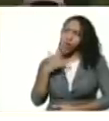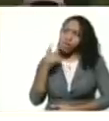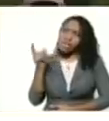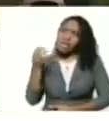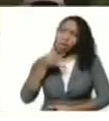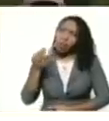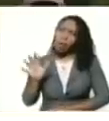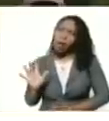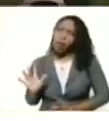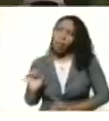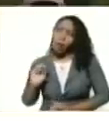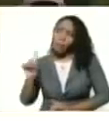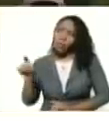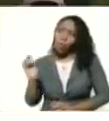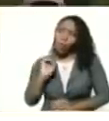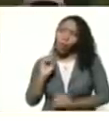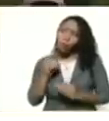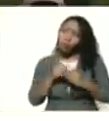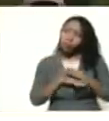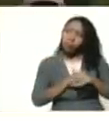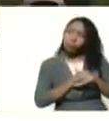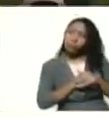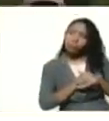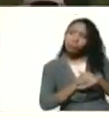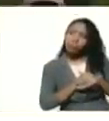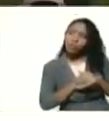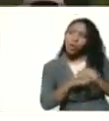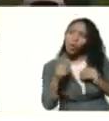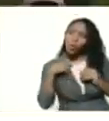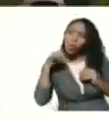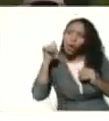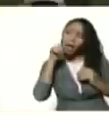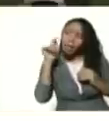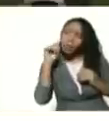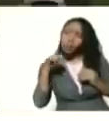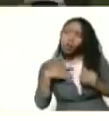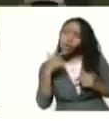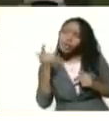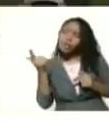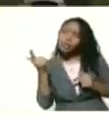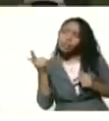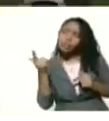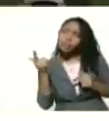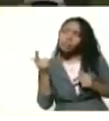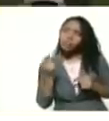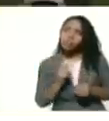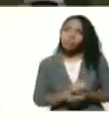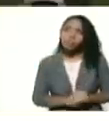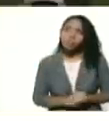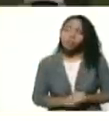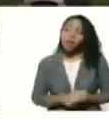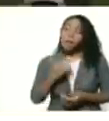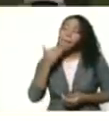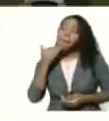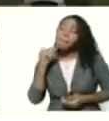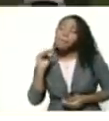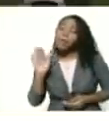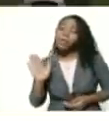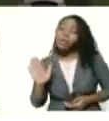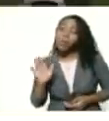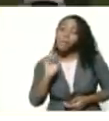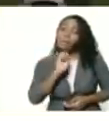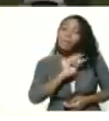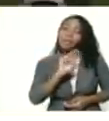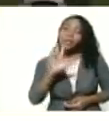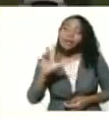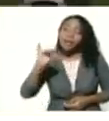verdad? ¿O lo guardo? Disponga usted. ¿De las cámaras? Bueno, el próximo